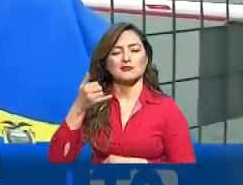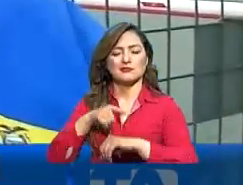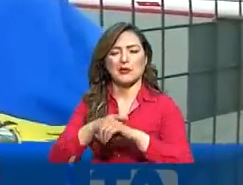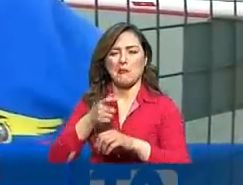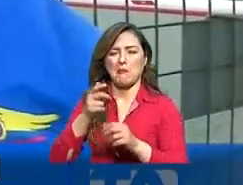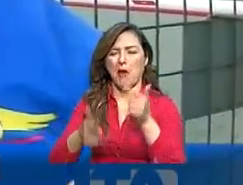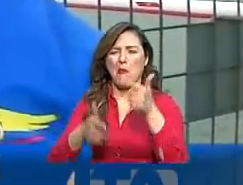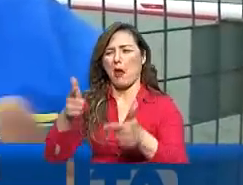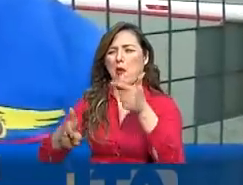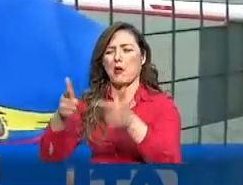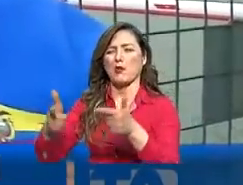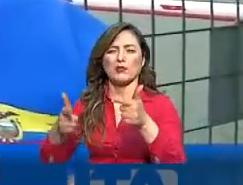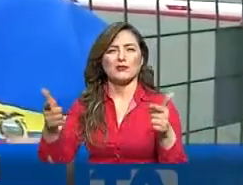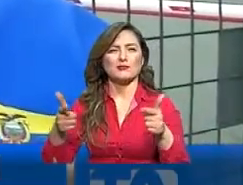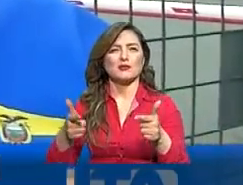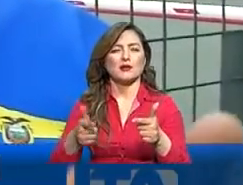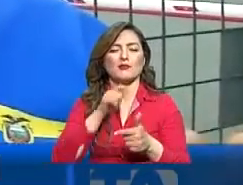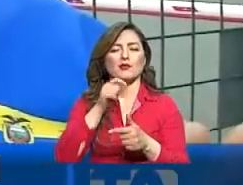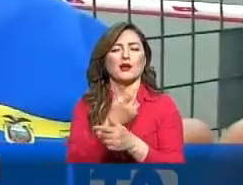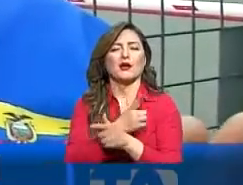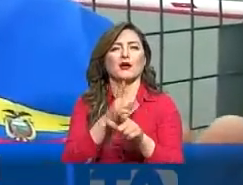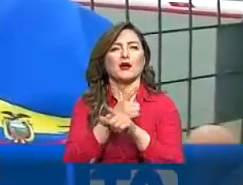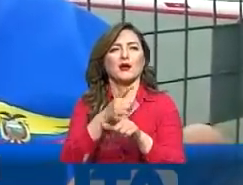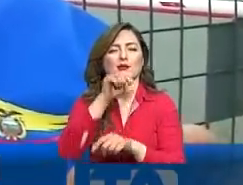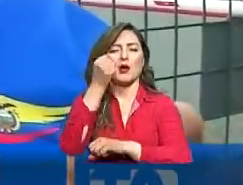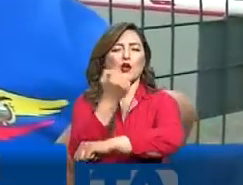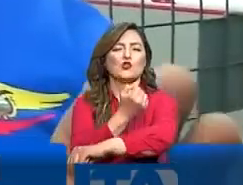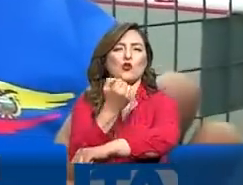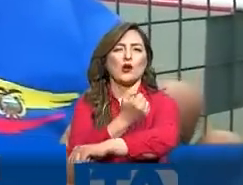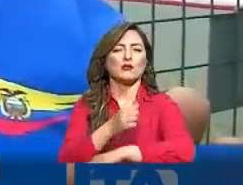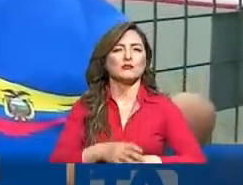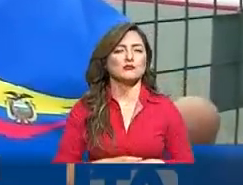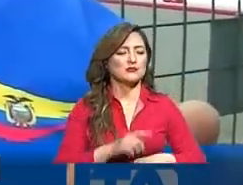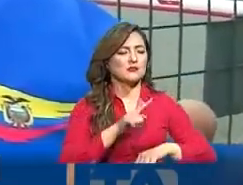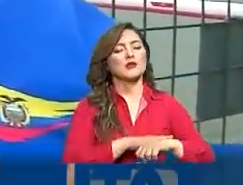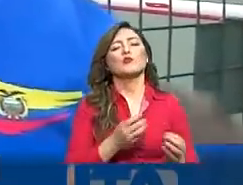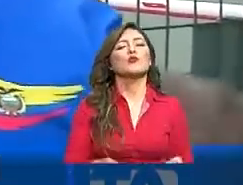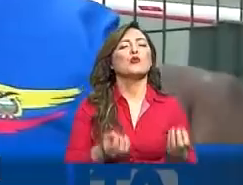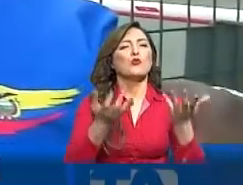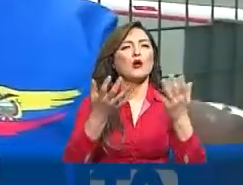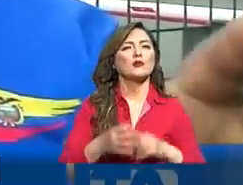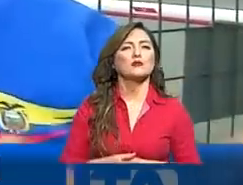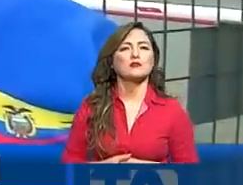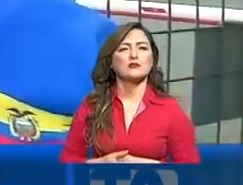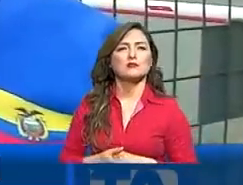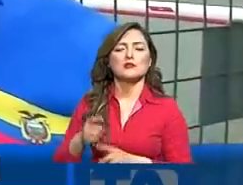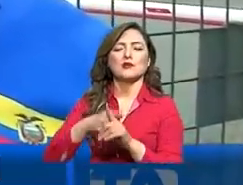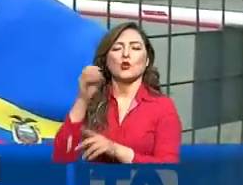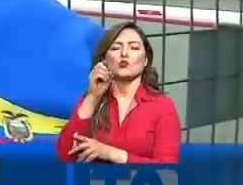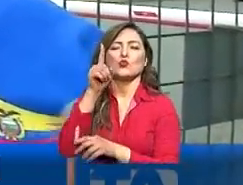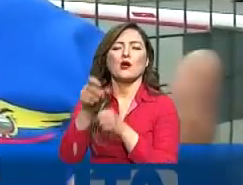machaca. Y ya, pues él estaba ya por salir porque él estaba con consumidores. ¿Cuánto tiempo tenía en el? Ahorita en octubre ya tenía un